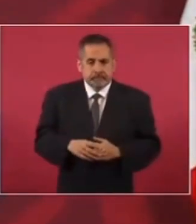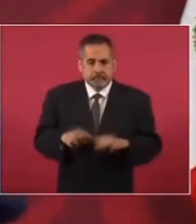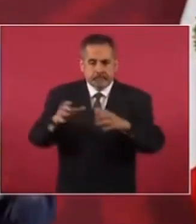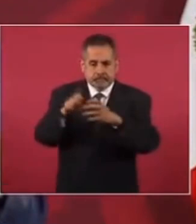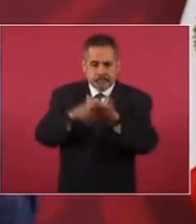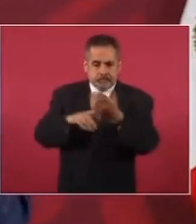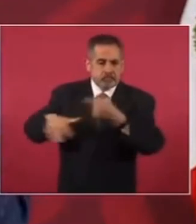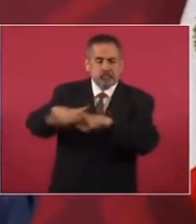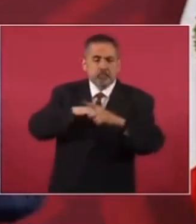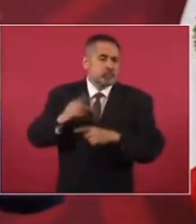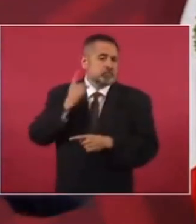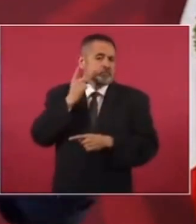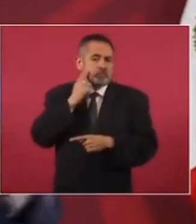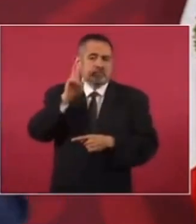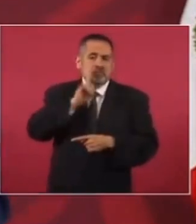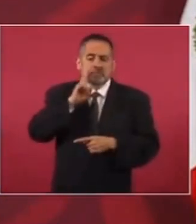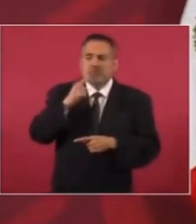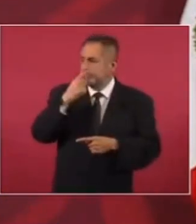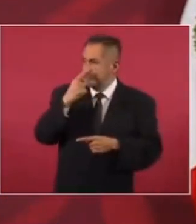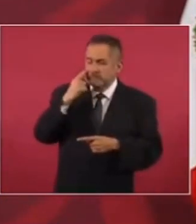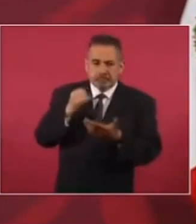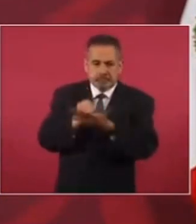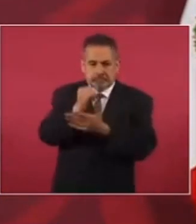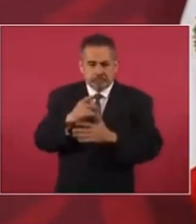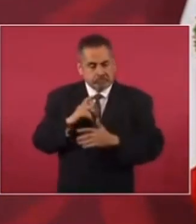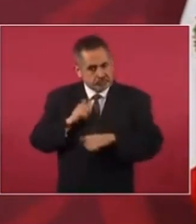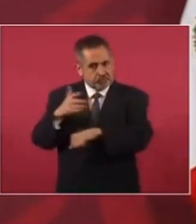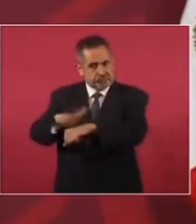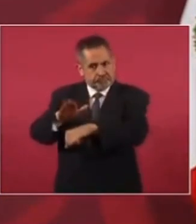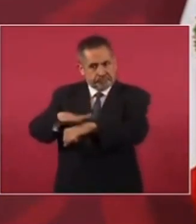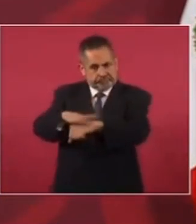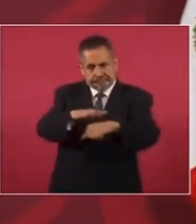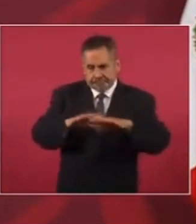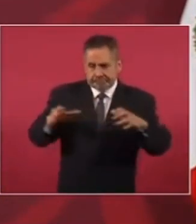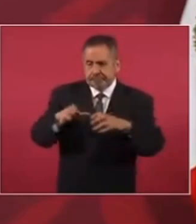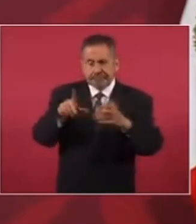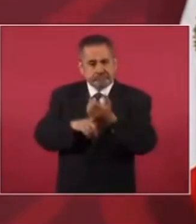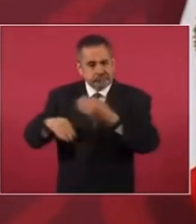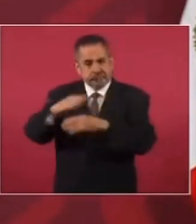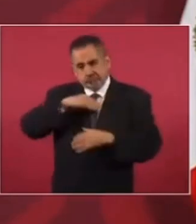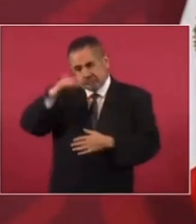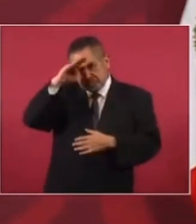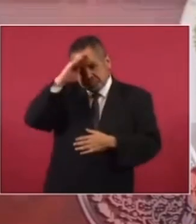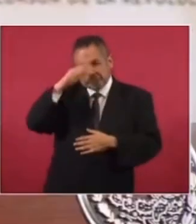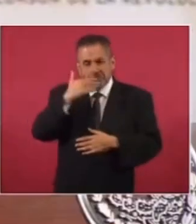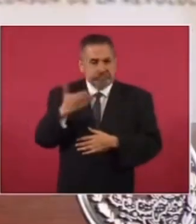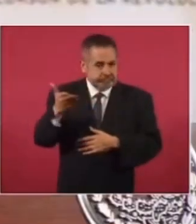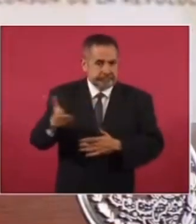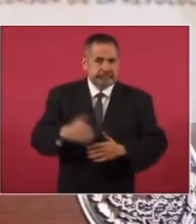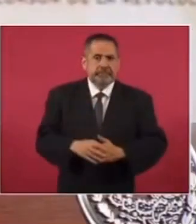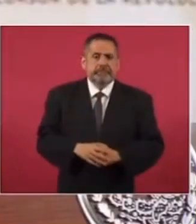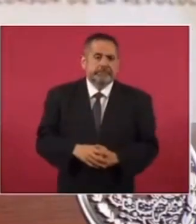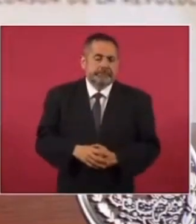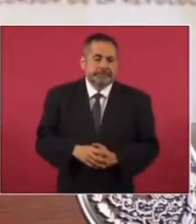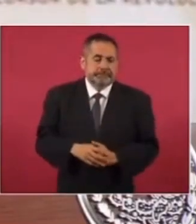calles. Amigos y amigas, qué vergüenza para estas autoridades de